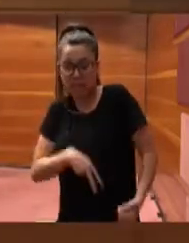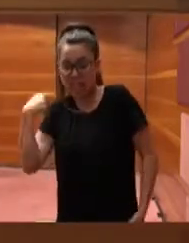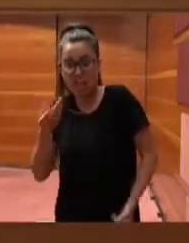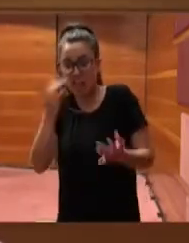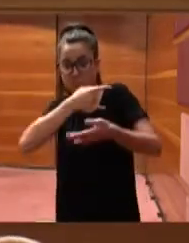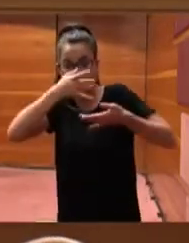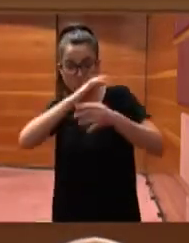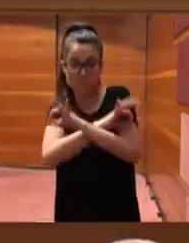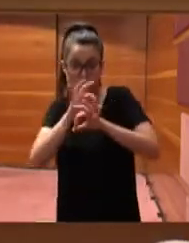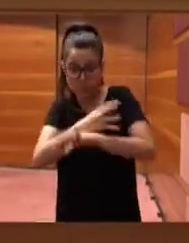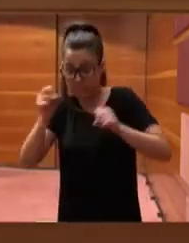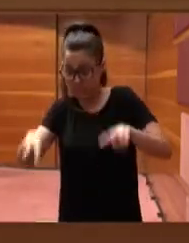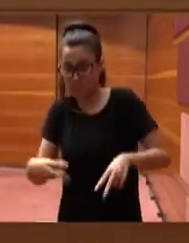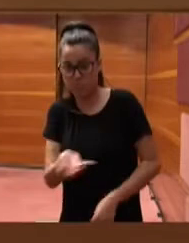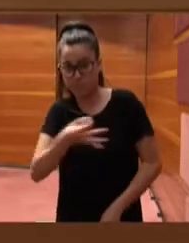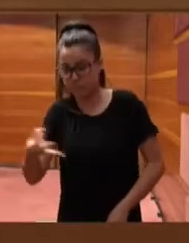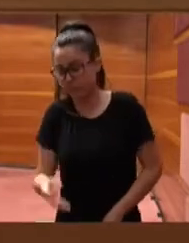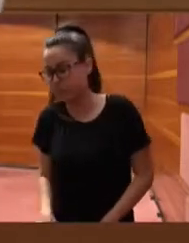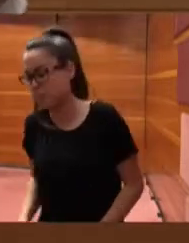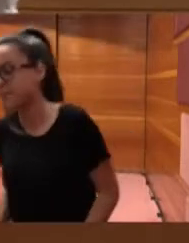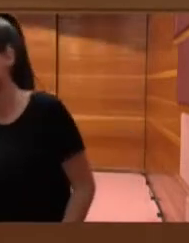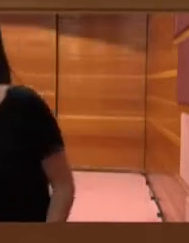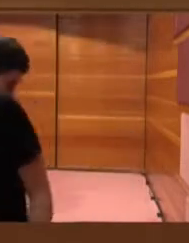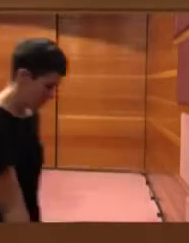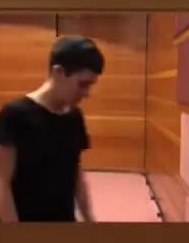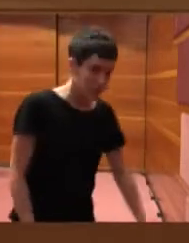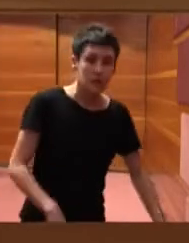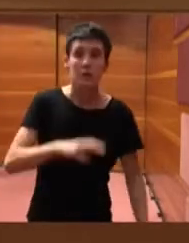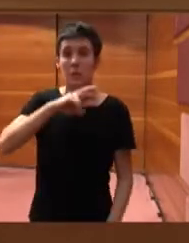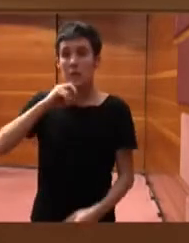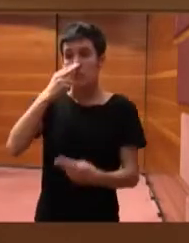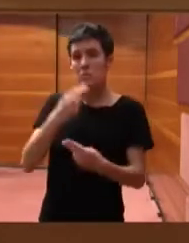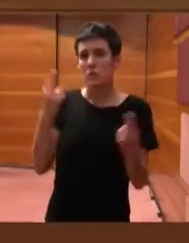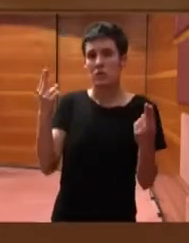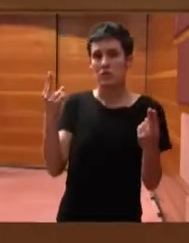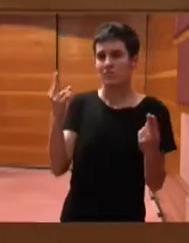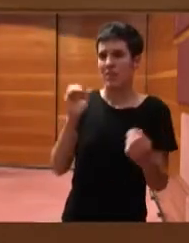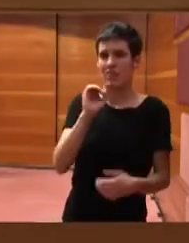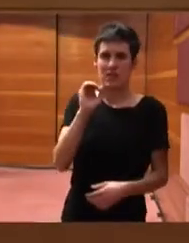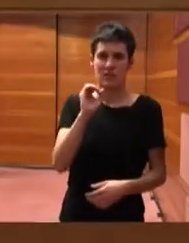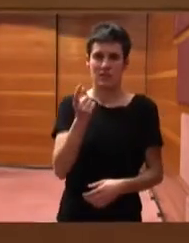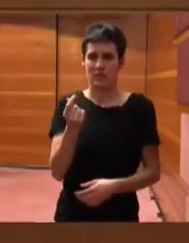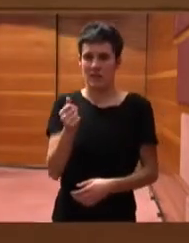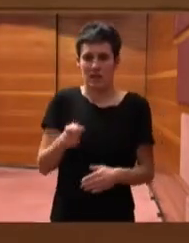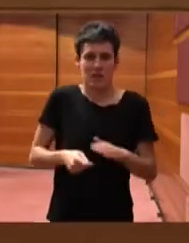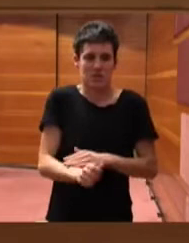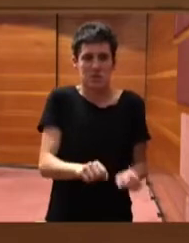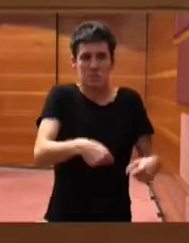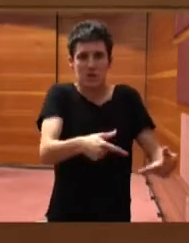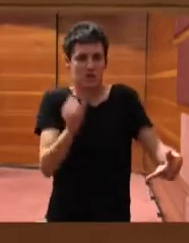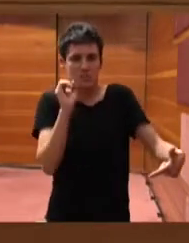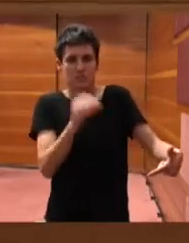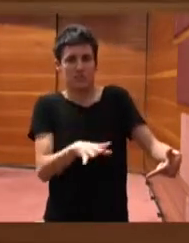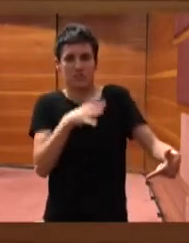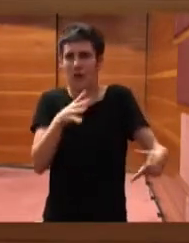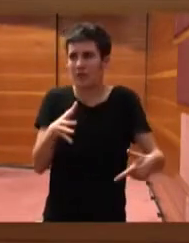hubo errores. Magnífico, 10 sobre 10. Valor público generado, cero. Dinero tirado a la basura. Y deberíamos ser capaces de aprender